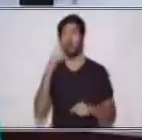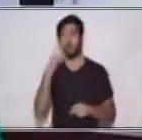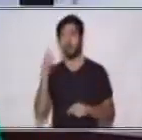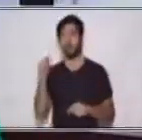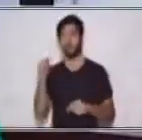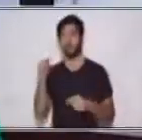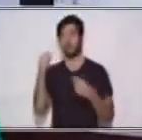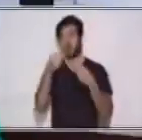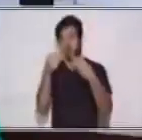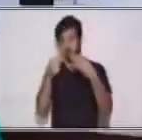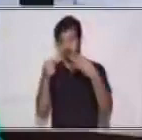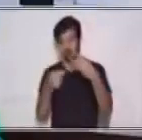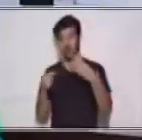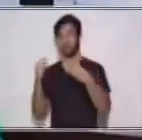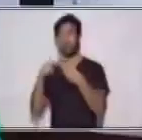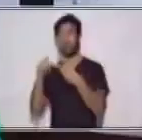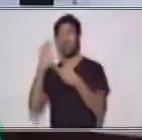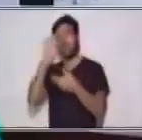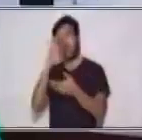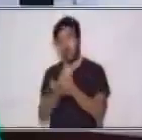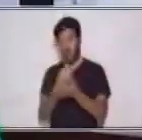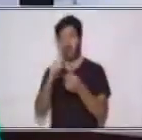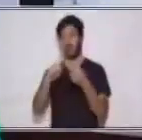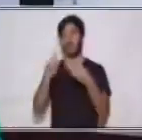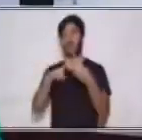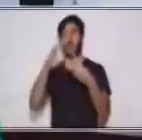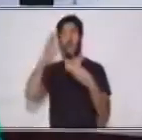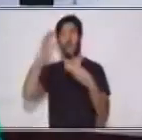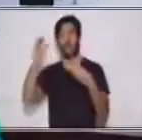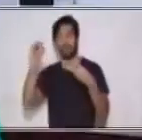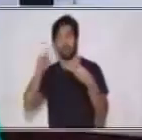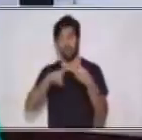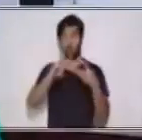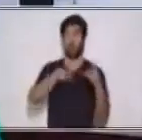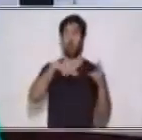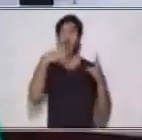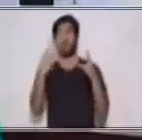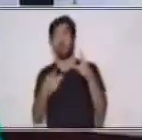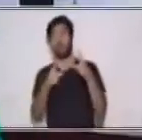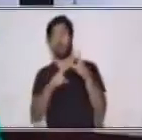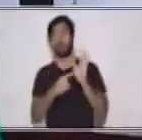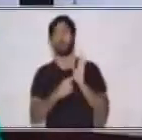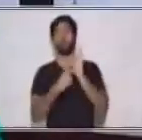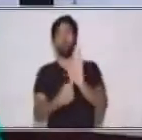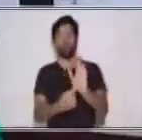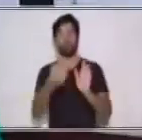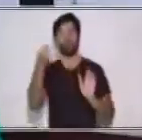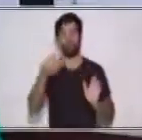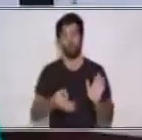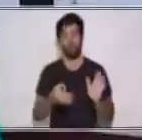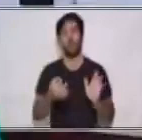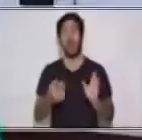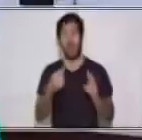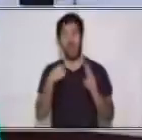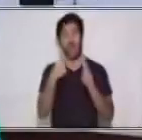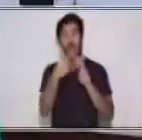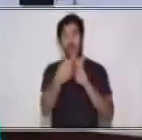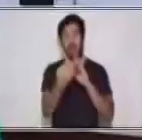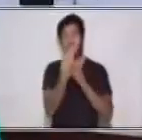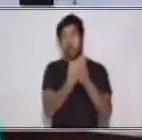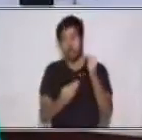elementos, comenzando desde una creencia, pasando por una opinión hasta llegar a un hecho, nos ayudan a crear también